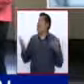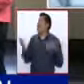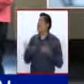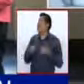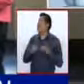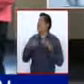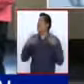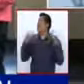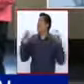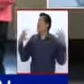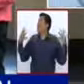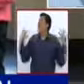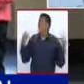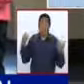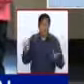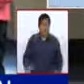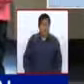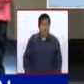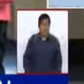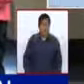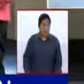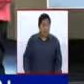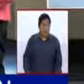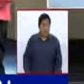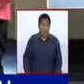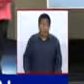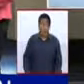grandiosa que además tiene en su construcción.